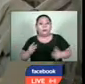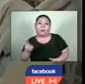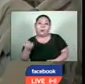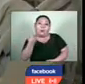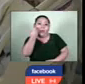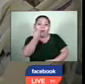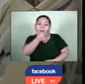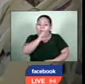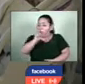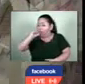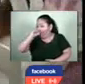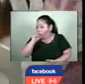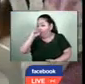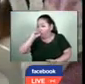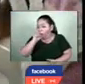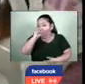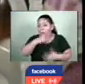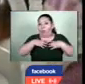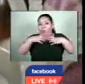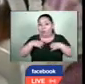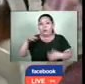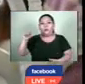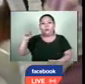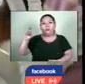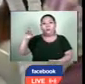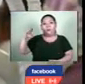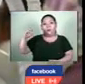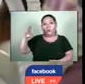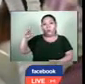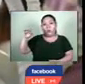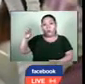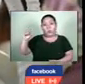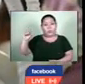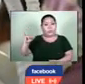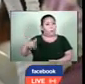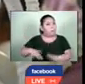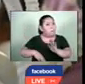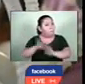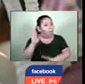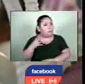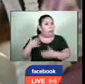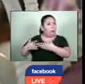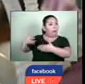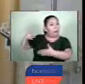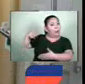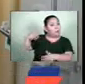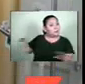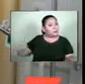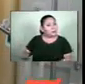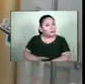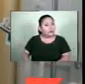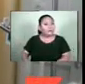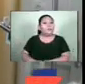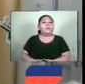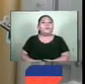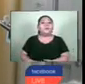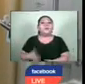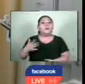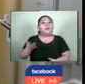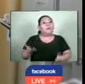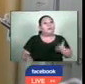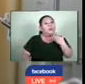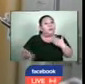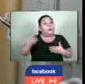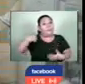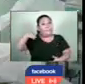por tuberculosis han aumentado por primera vez en una década, según la Organización Mundial de la Salud, y no descarta que